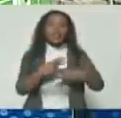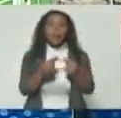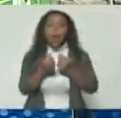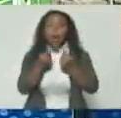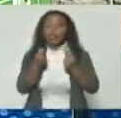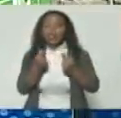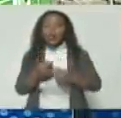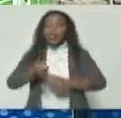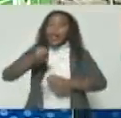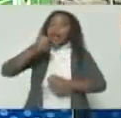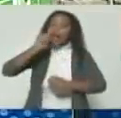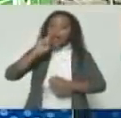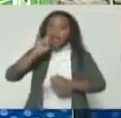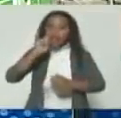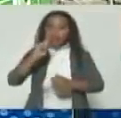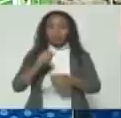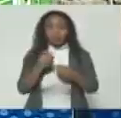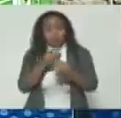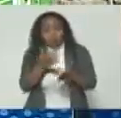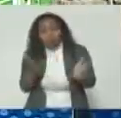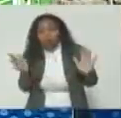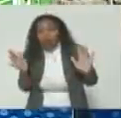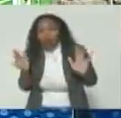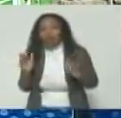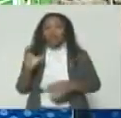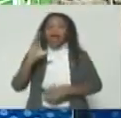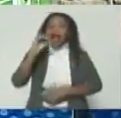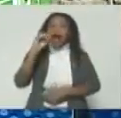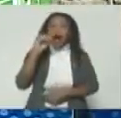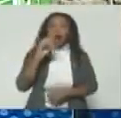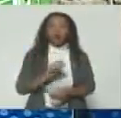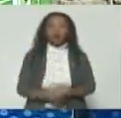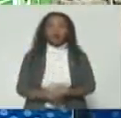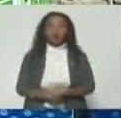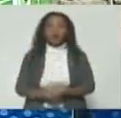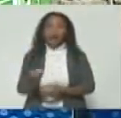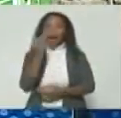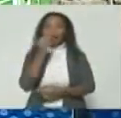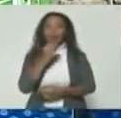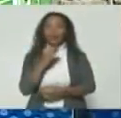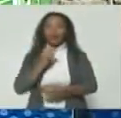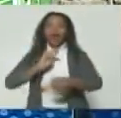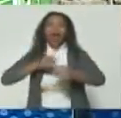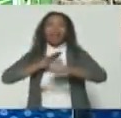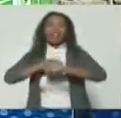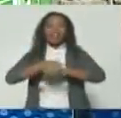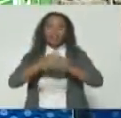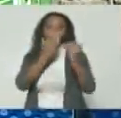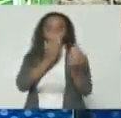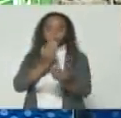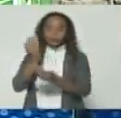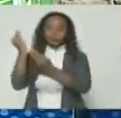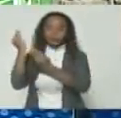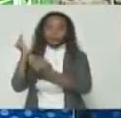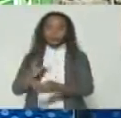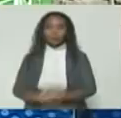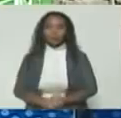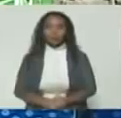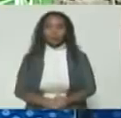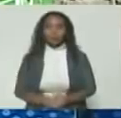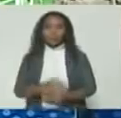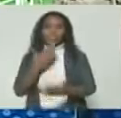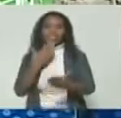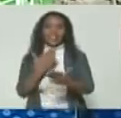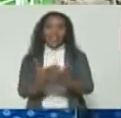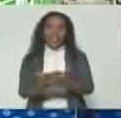café y, bueno, del cacao, del alimento? Héctor Rodríguez Castro, adelante. Gracias, presidente. Bueno,